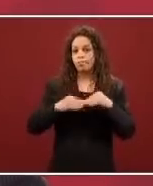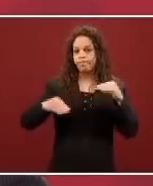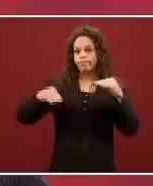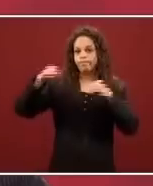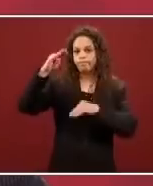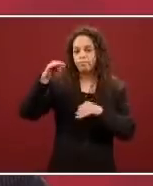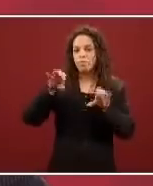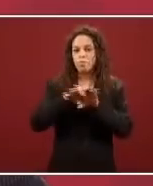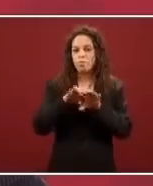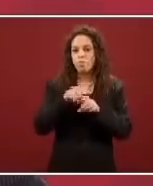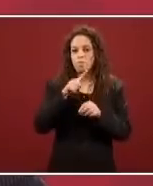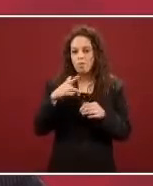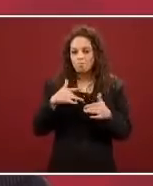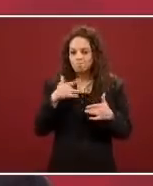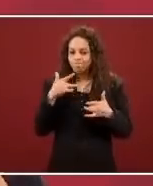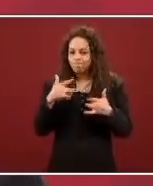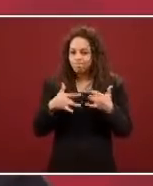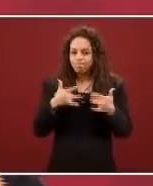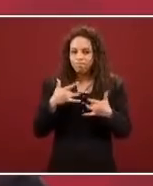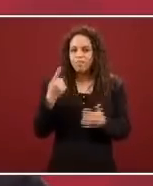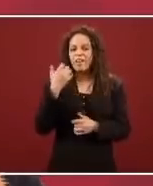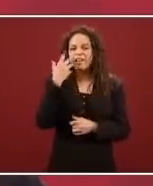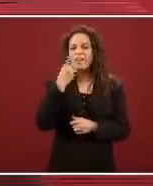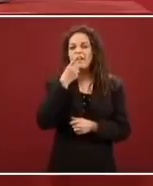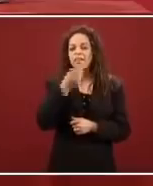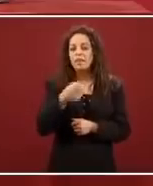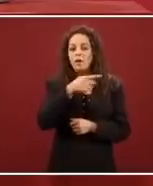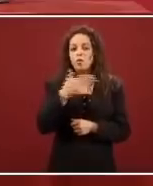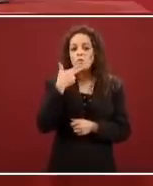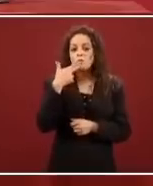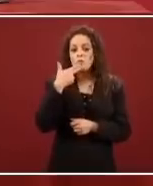sea, una alta sensibilidad quiere decir que se utilizan